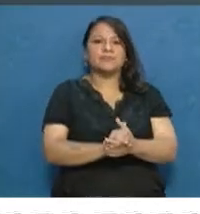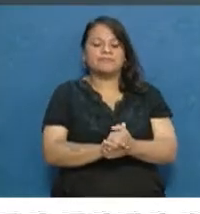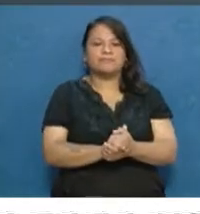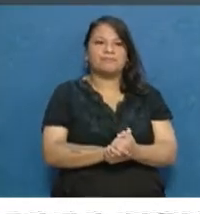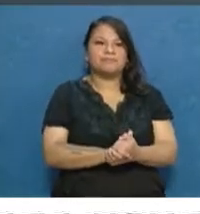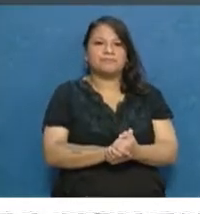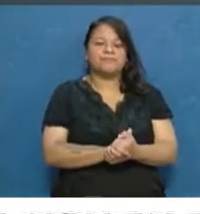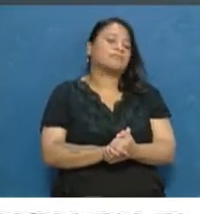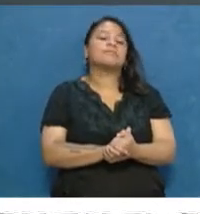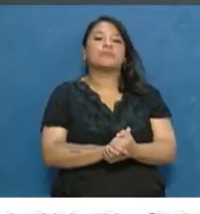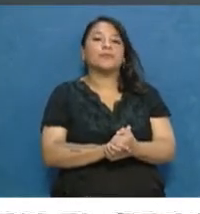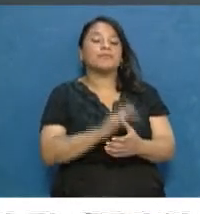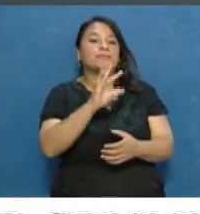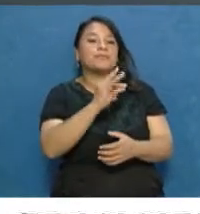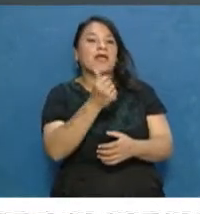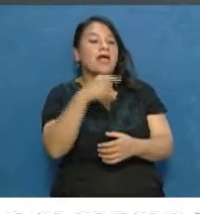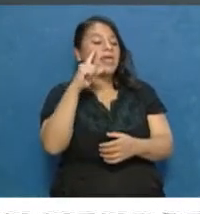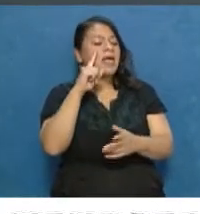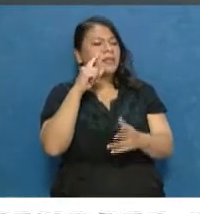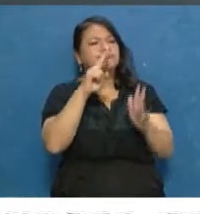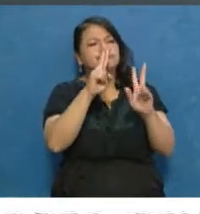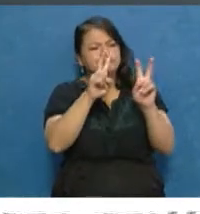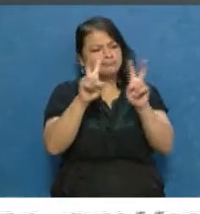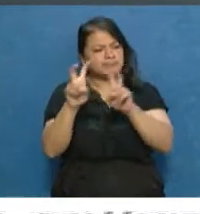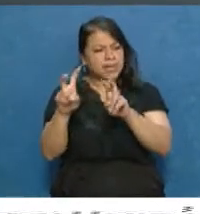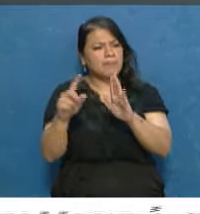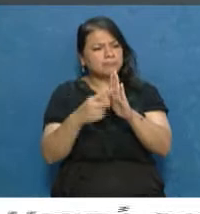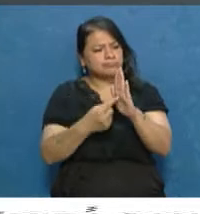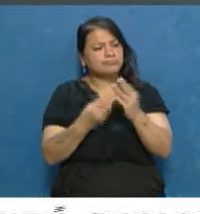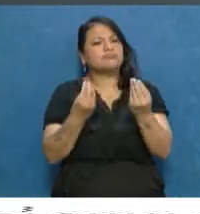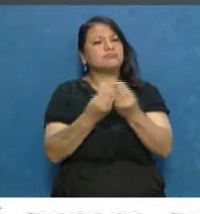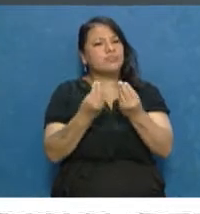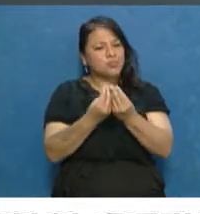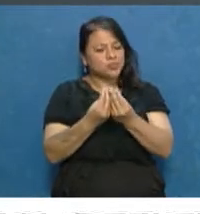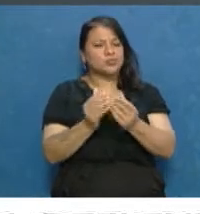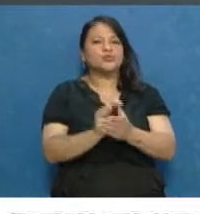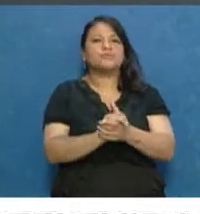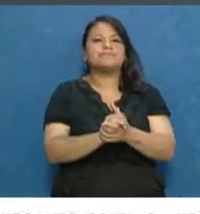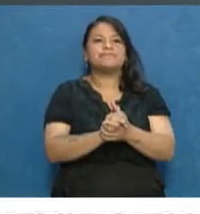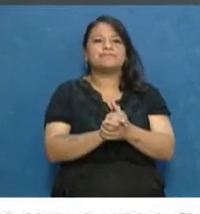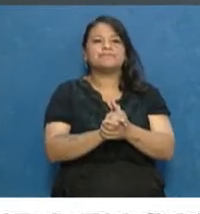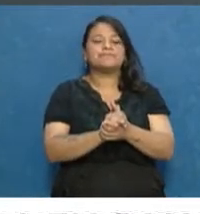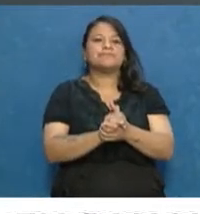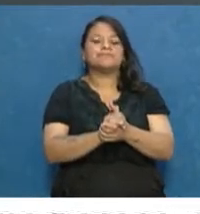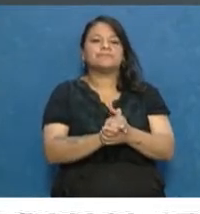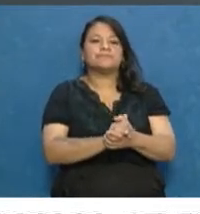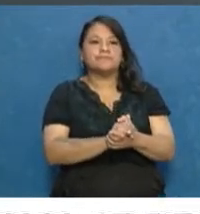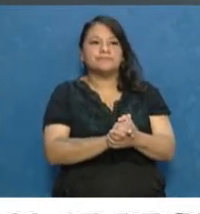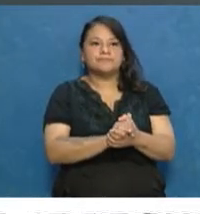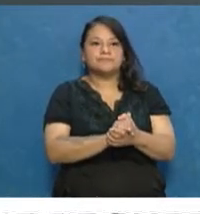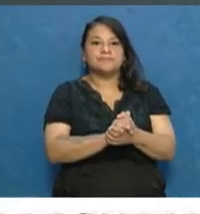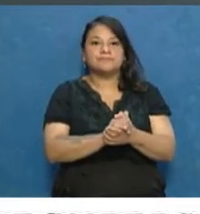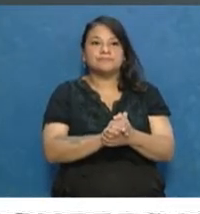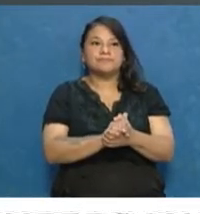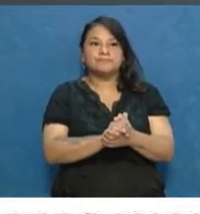Bueno, Dani, se refirió a varios temas. La recorrida comenzó una vez que se realizó en el